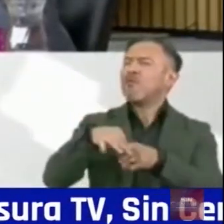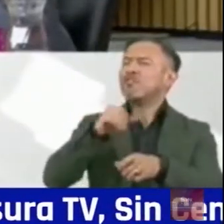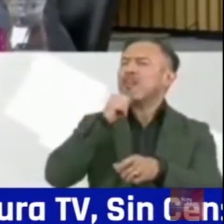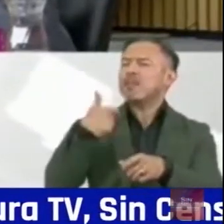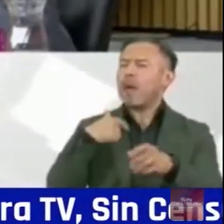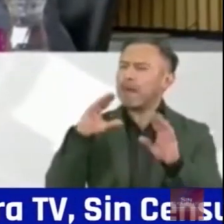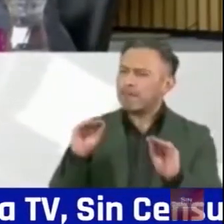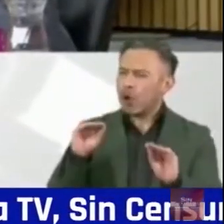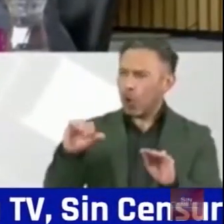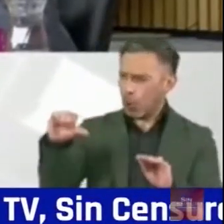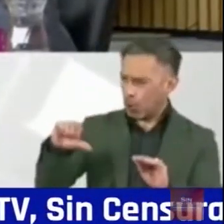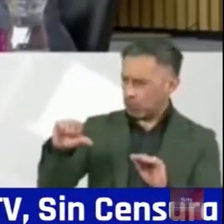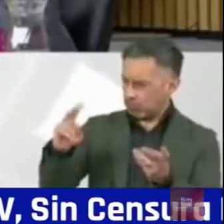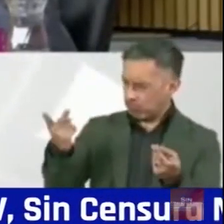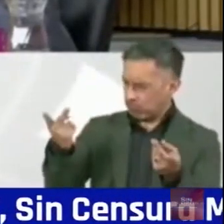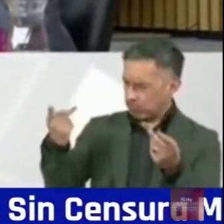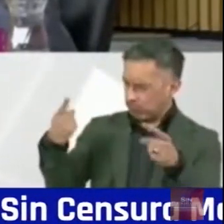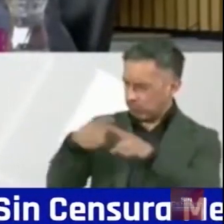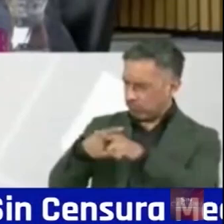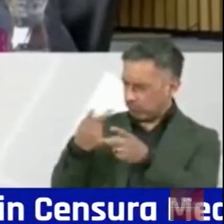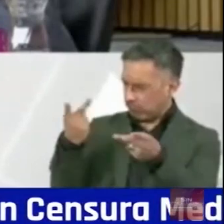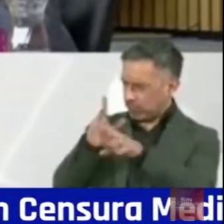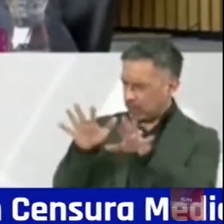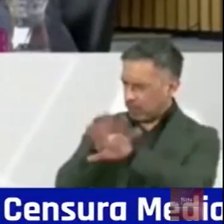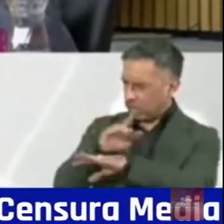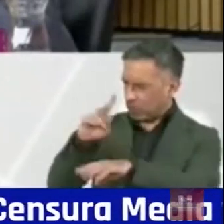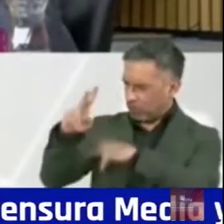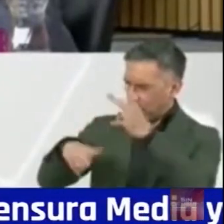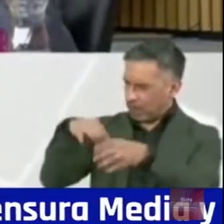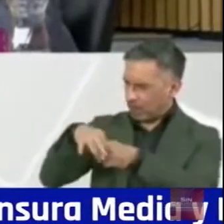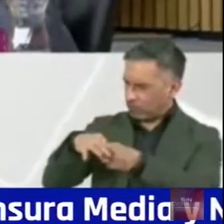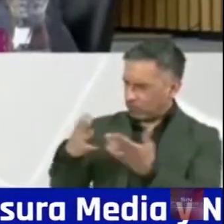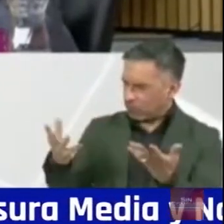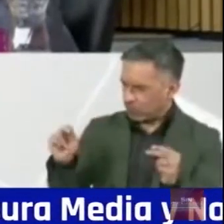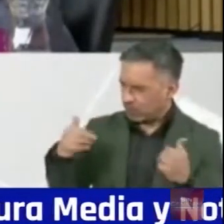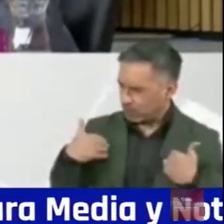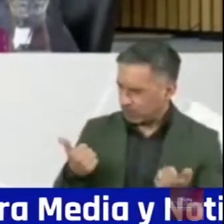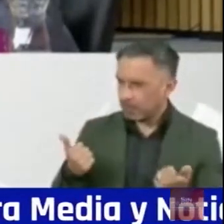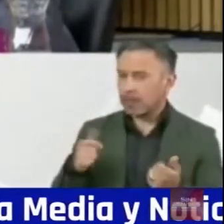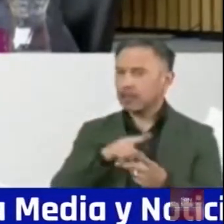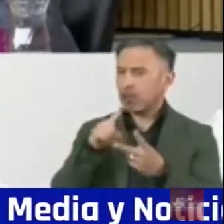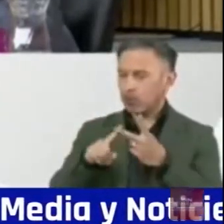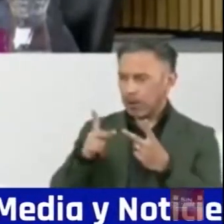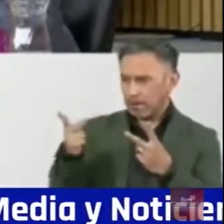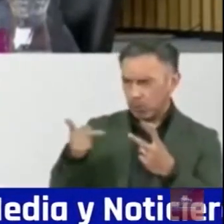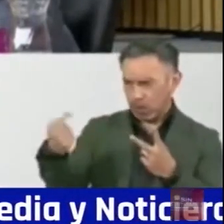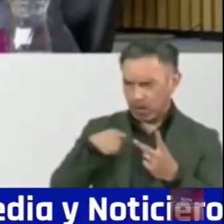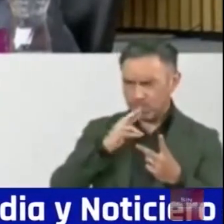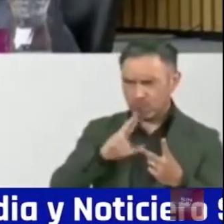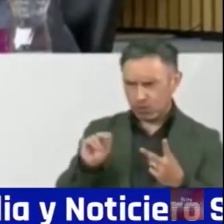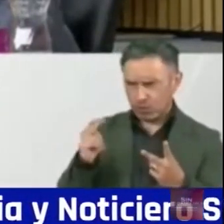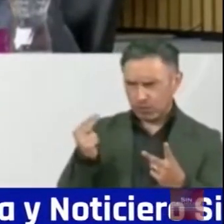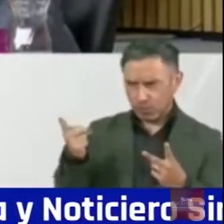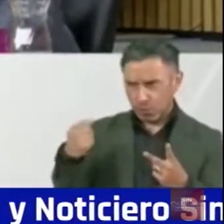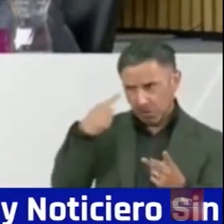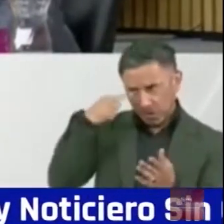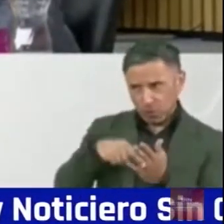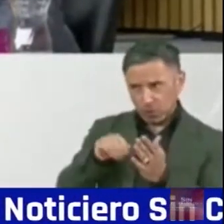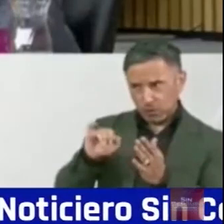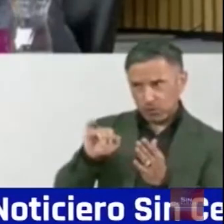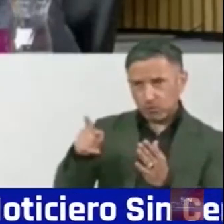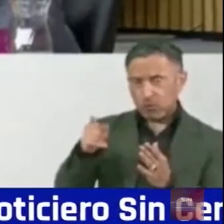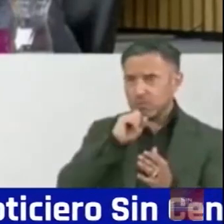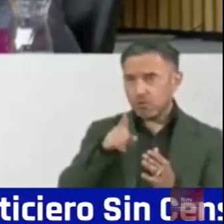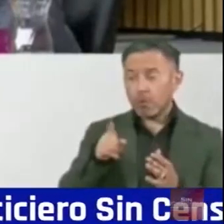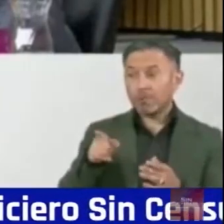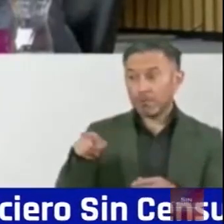a participar? Y segunda, que esa no espero que me la conteste porque es una cuestión personal, pero sí la quiero plantear. Infiero que usted votó porque siga el presidente, porque usted mismo